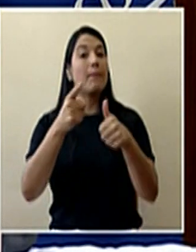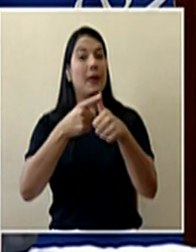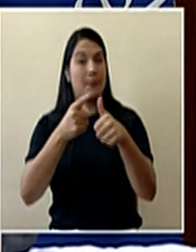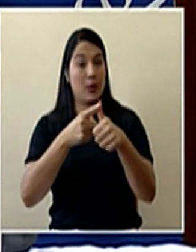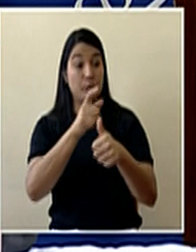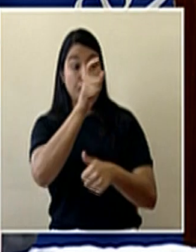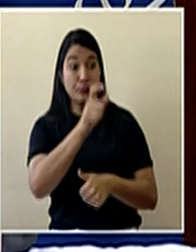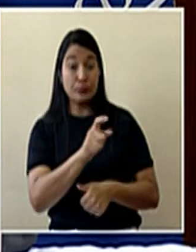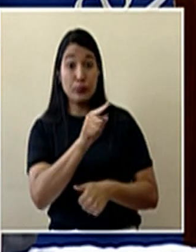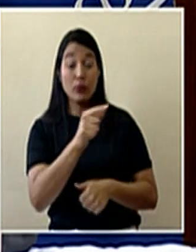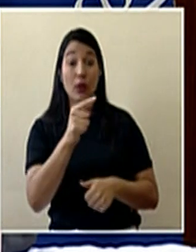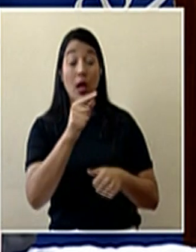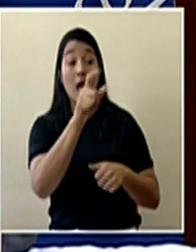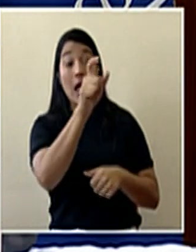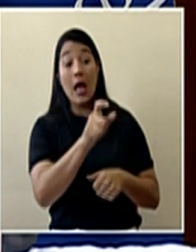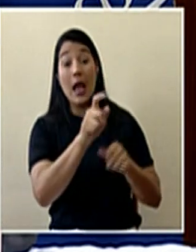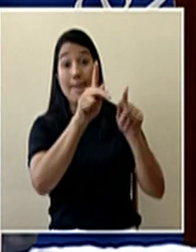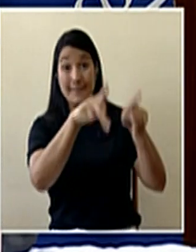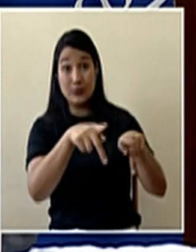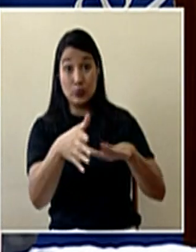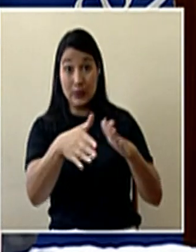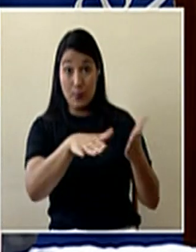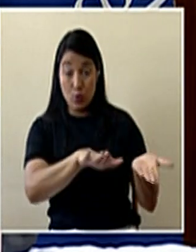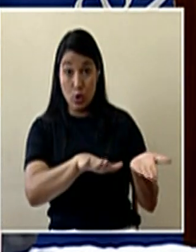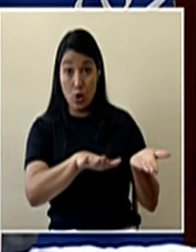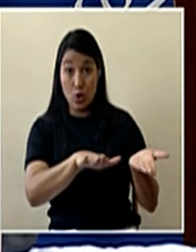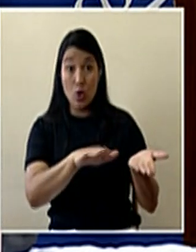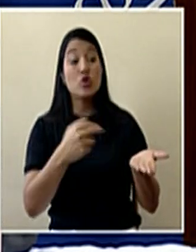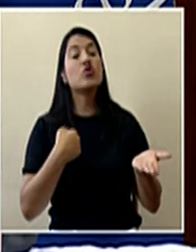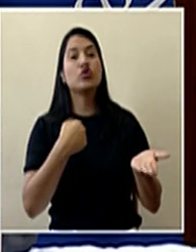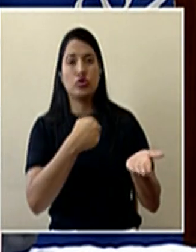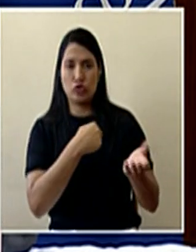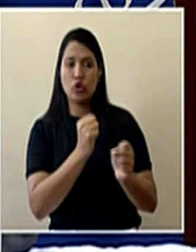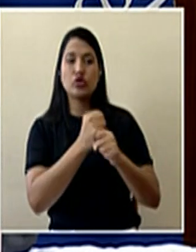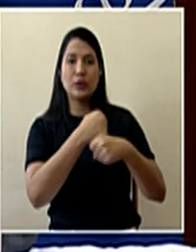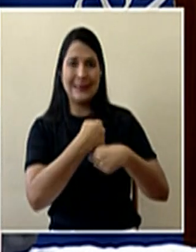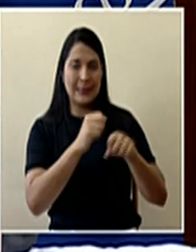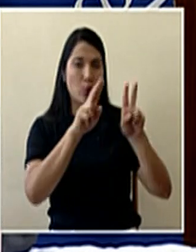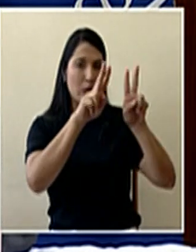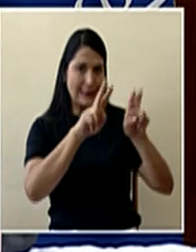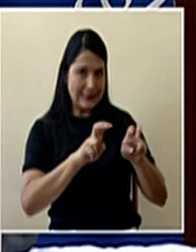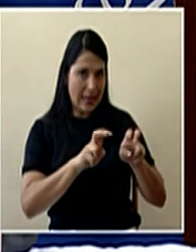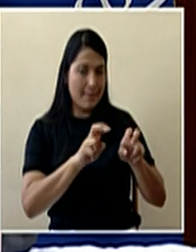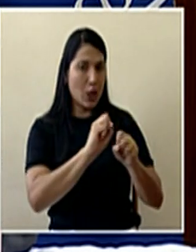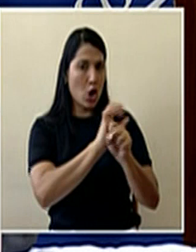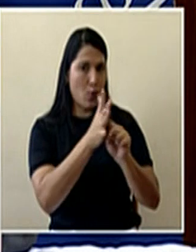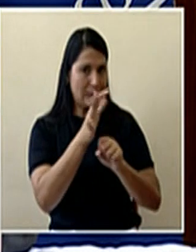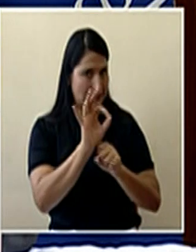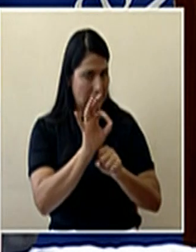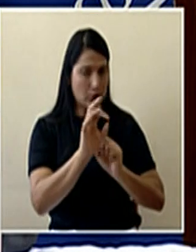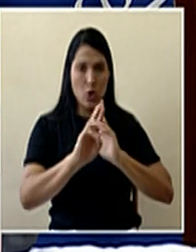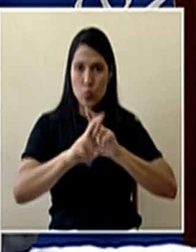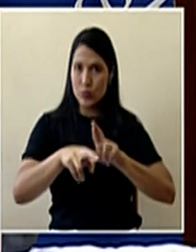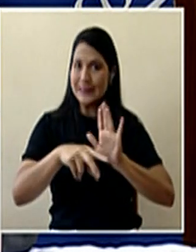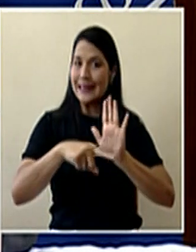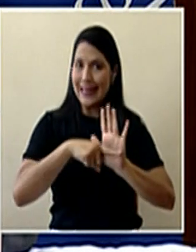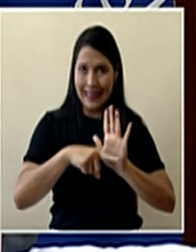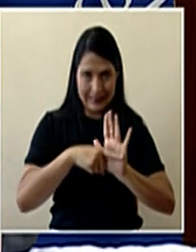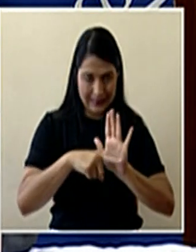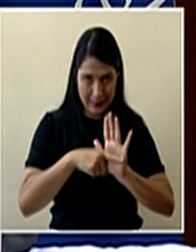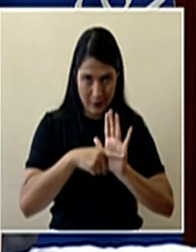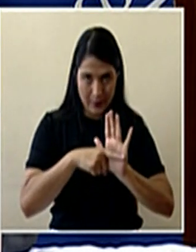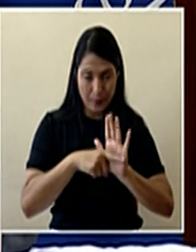el paciente o la persona más bien que falleció, se le tomó muestra para procesarla por COVID-19 y la misma salió negativa.